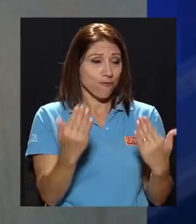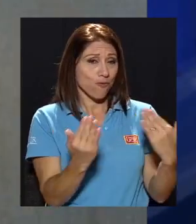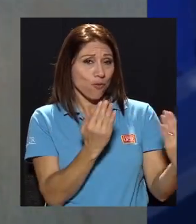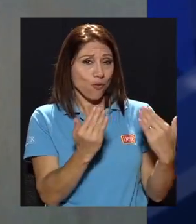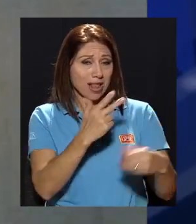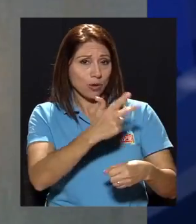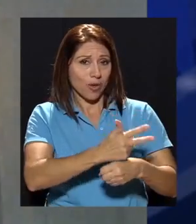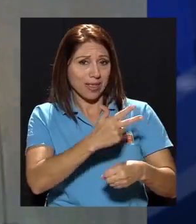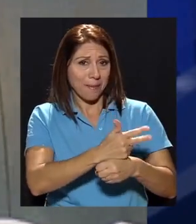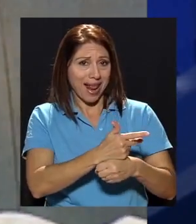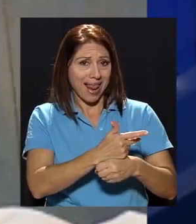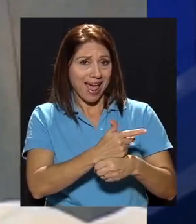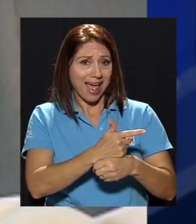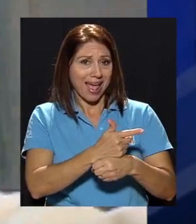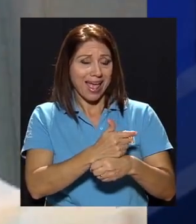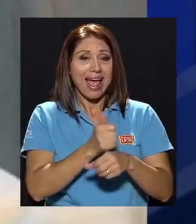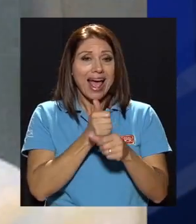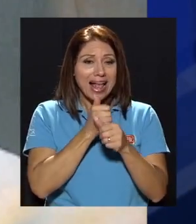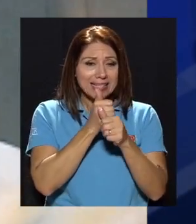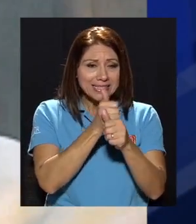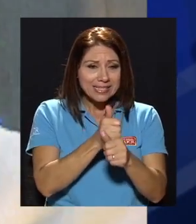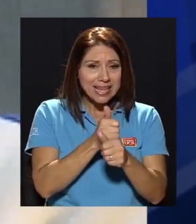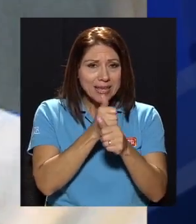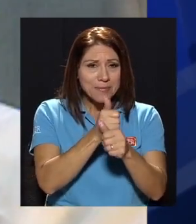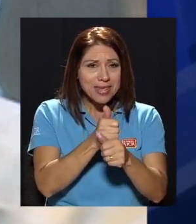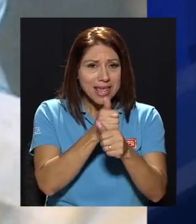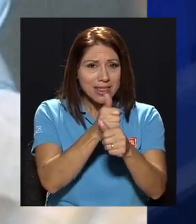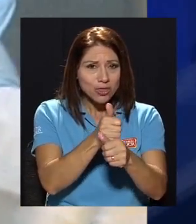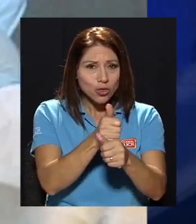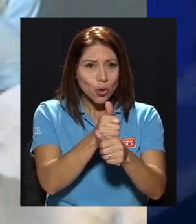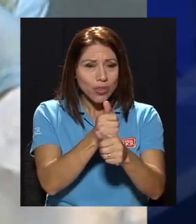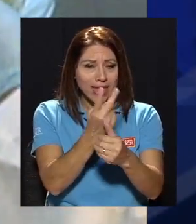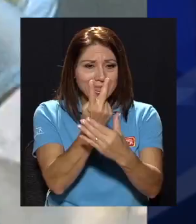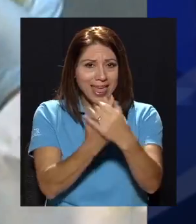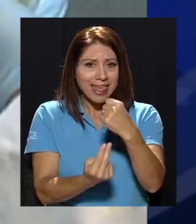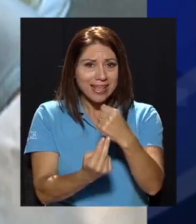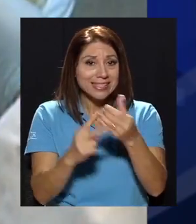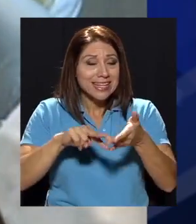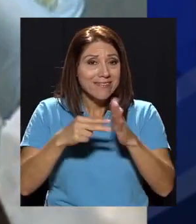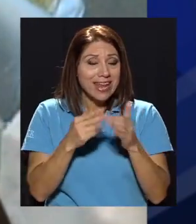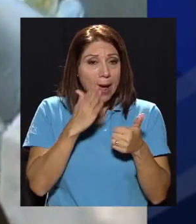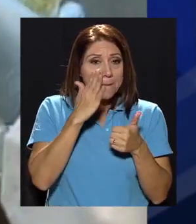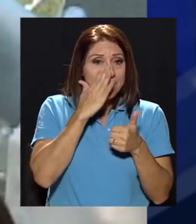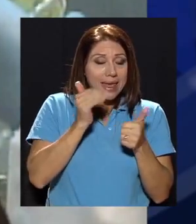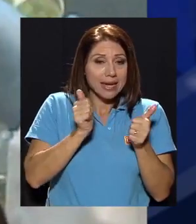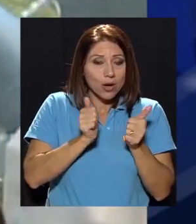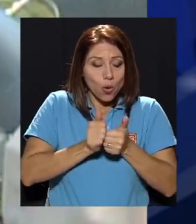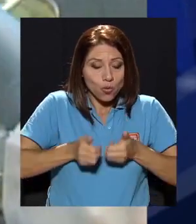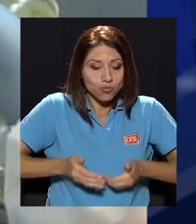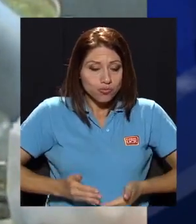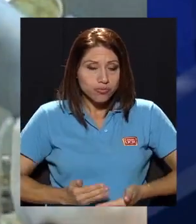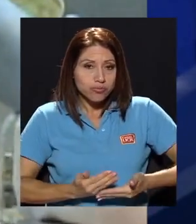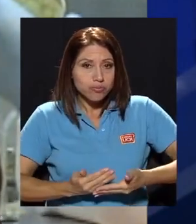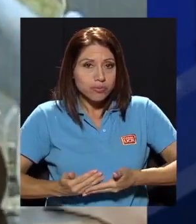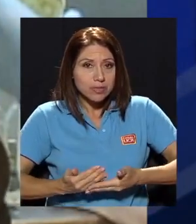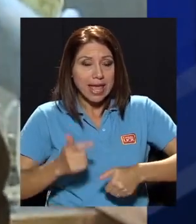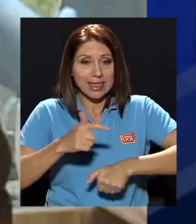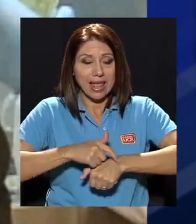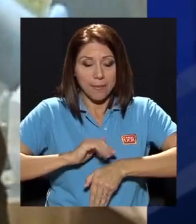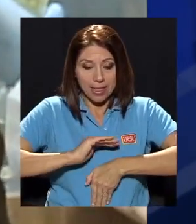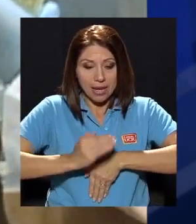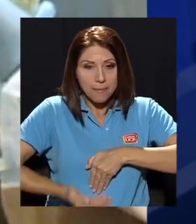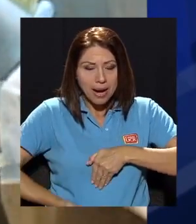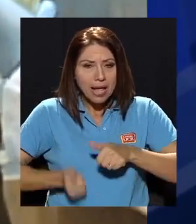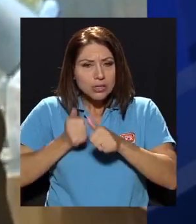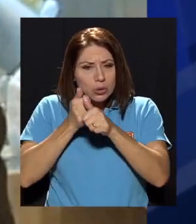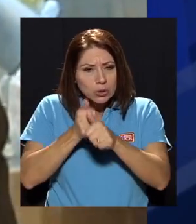seguimiento de diadas, o sea, la pareja de la madre y su recién nacido durante la etapa del embarazo, pero sobre todo durante